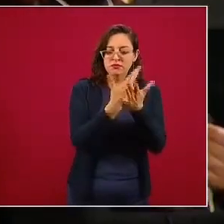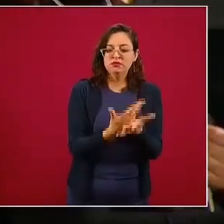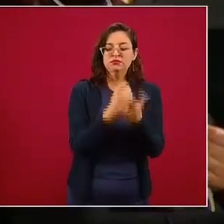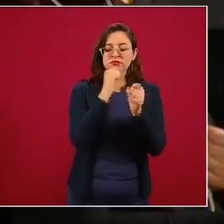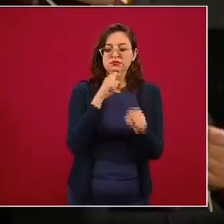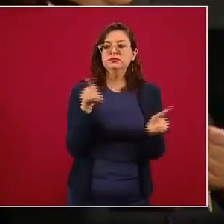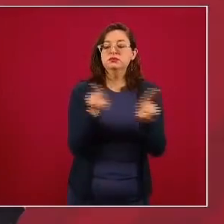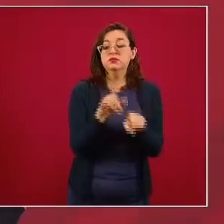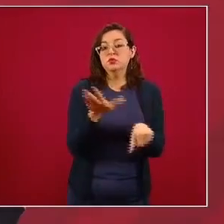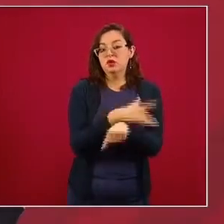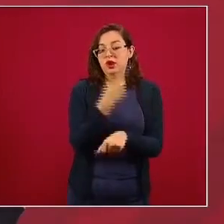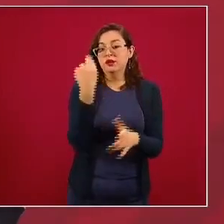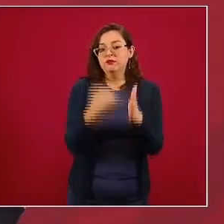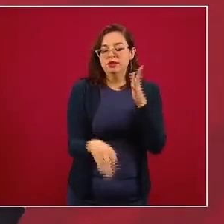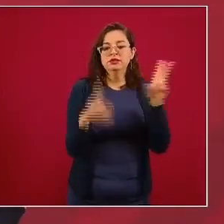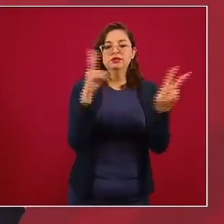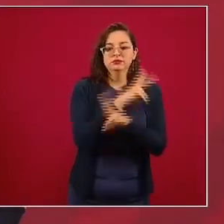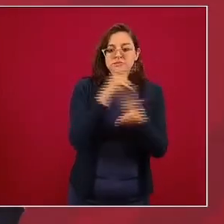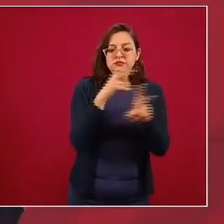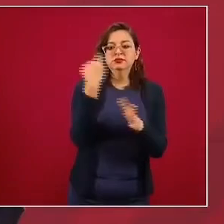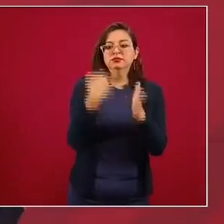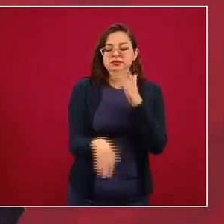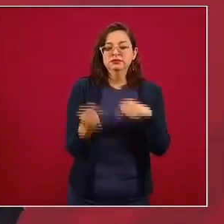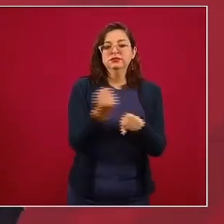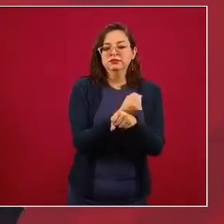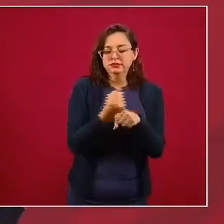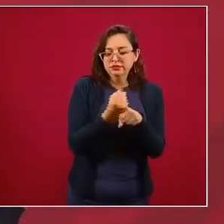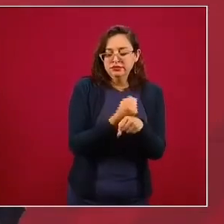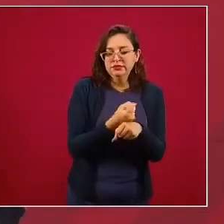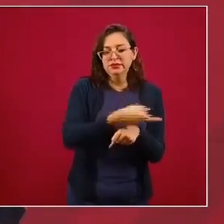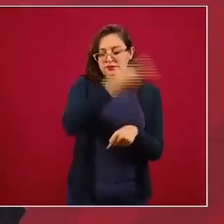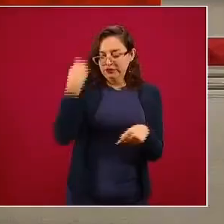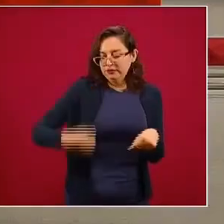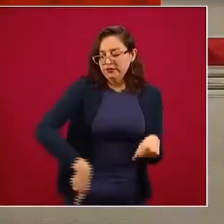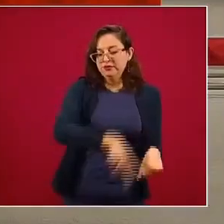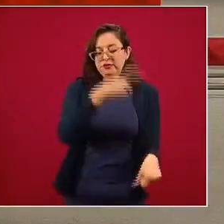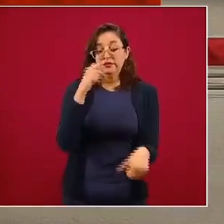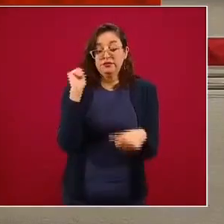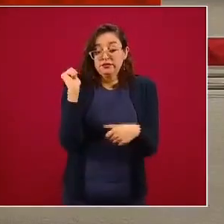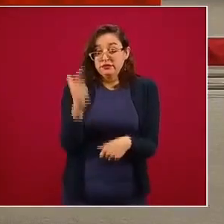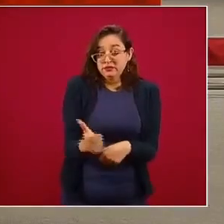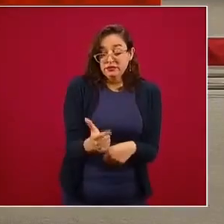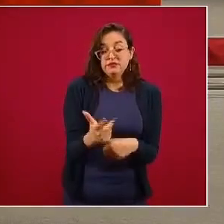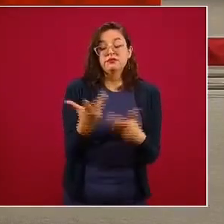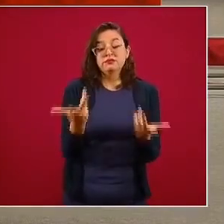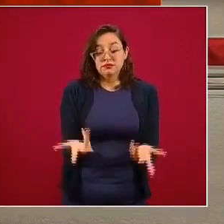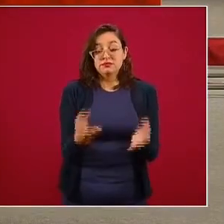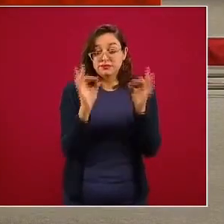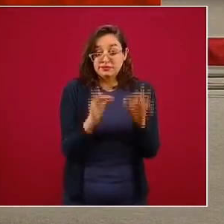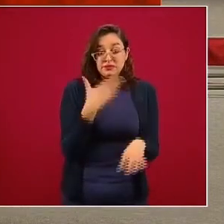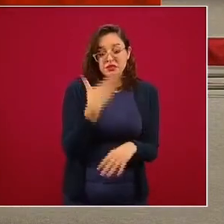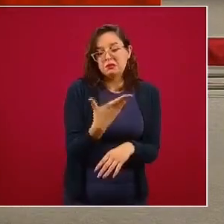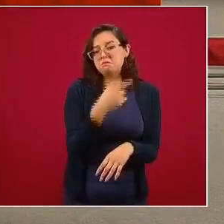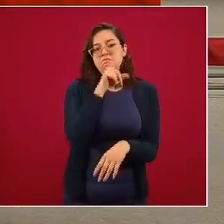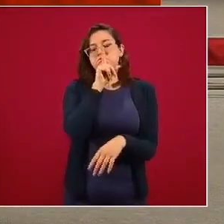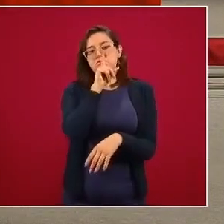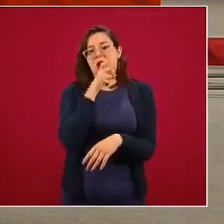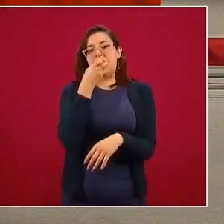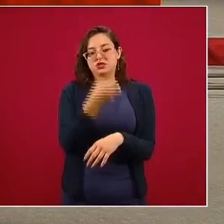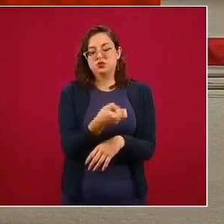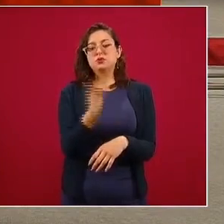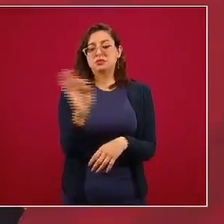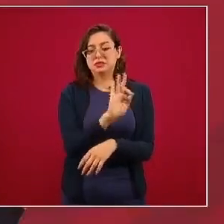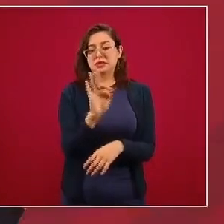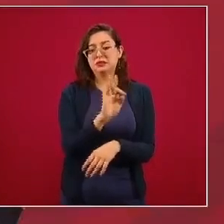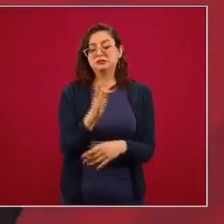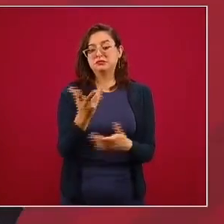órganos o de falta de circulación sanguínea en capacidades adecuadas en los órganos. Entonces puede